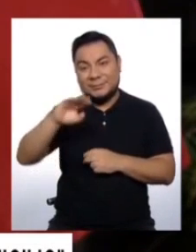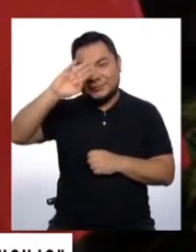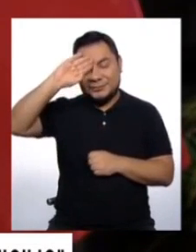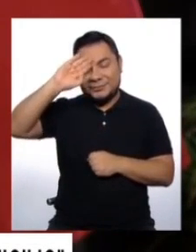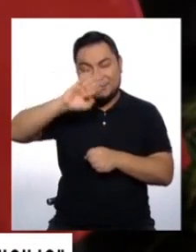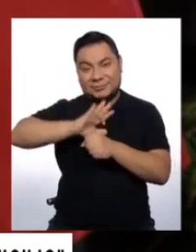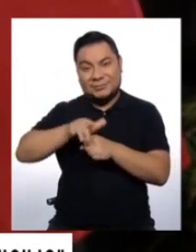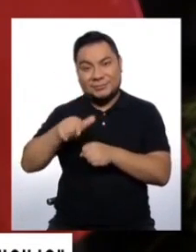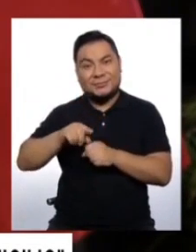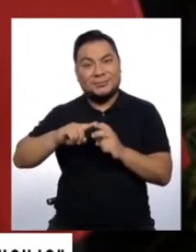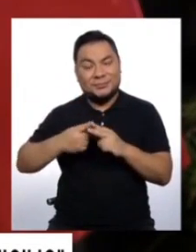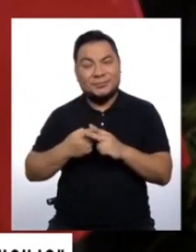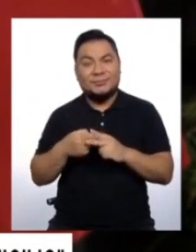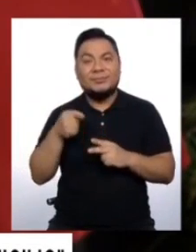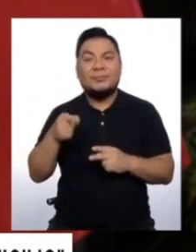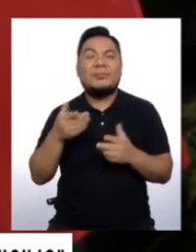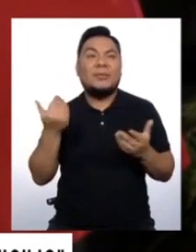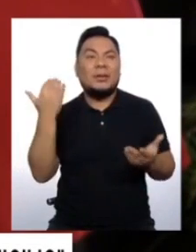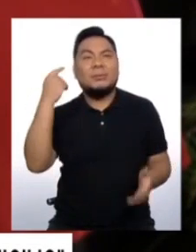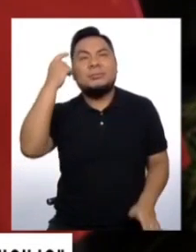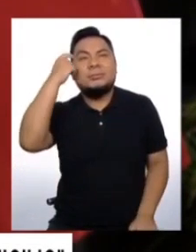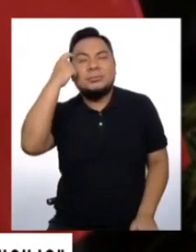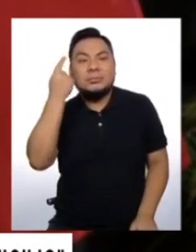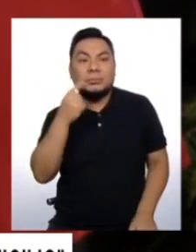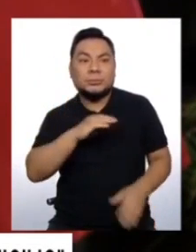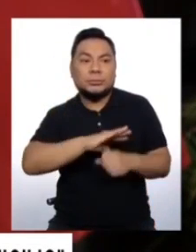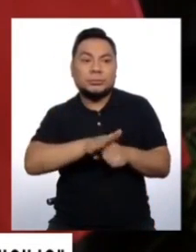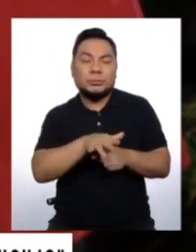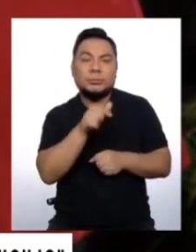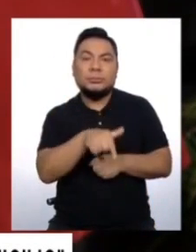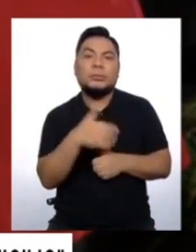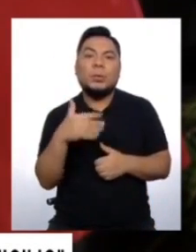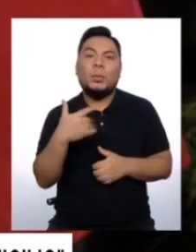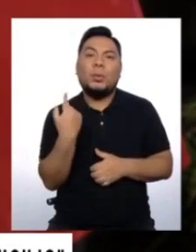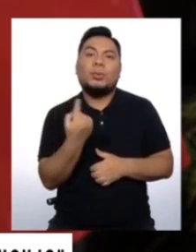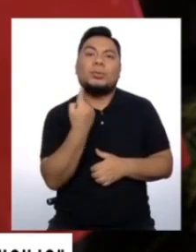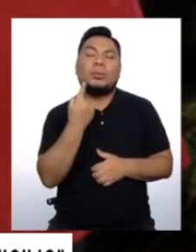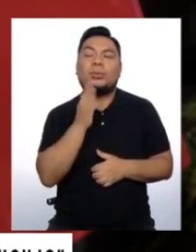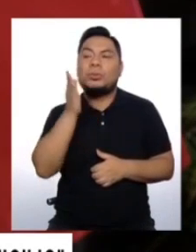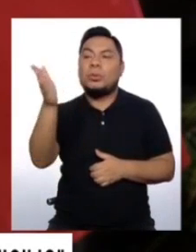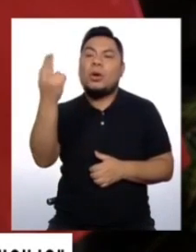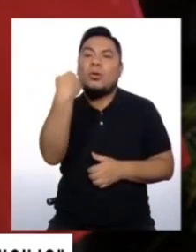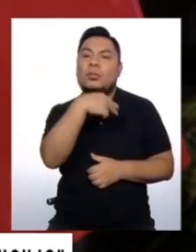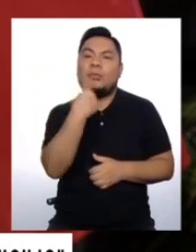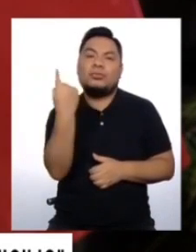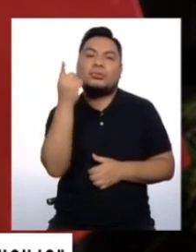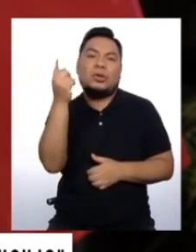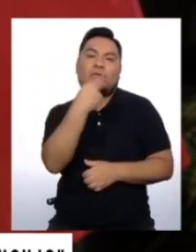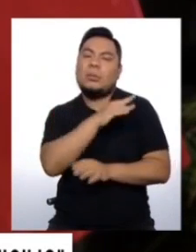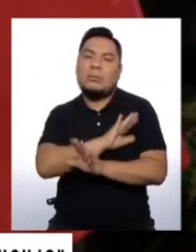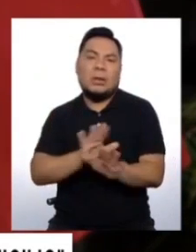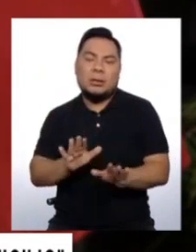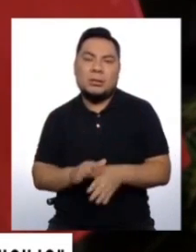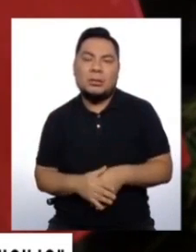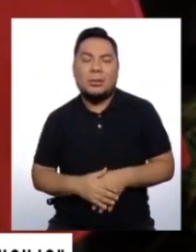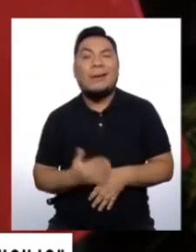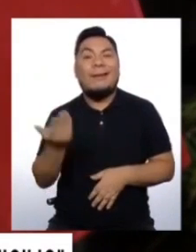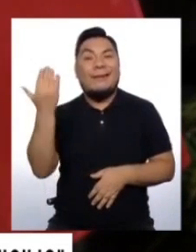enfermedad, el concepto era que COVID se atendía solo en los hospitales, ¿no? Y